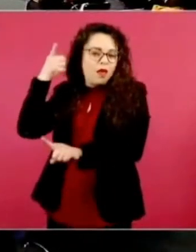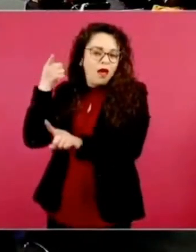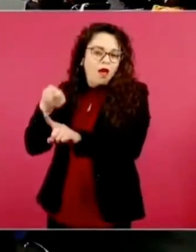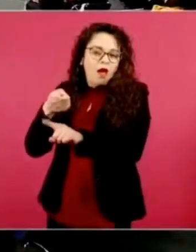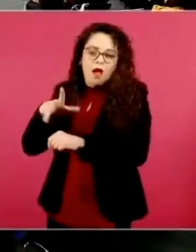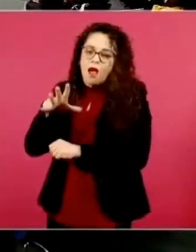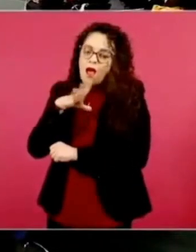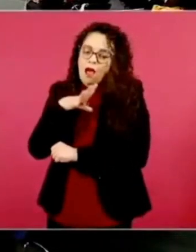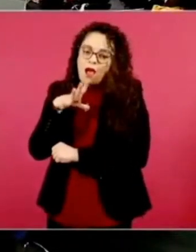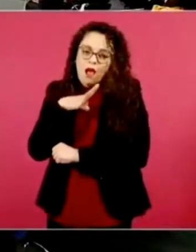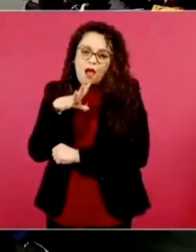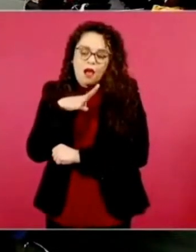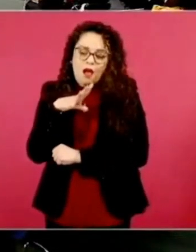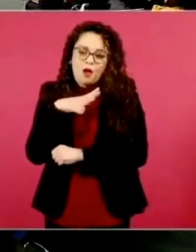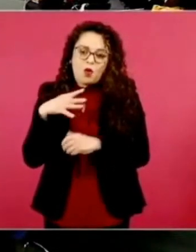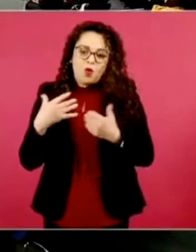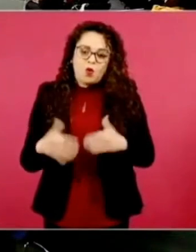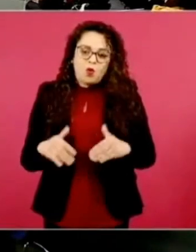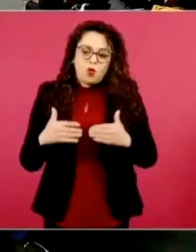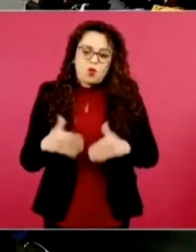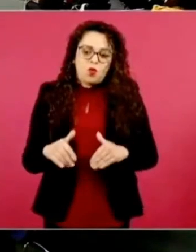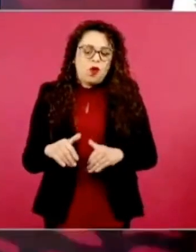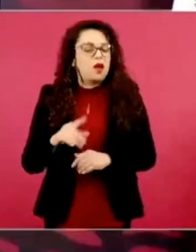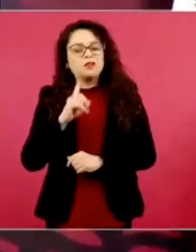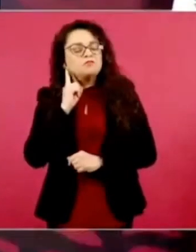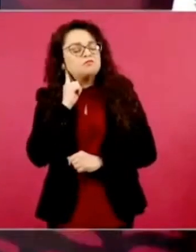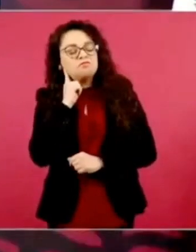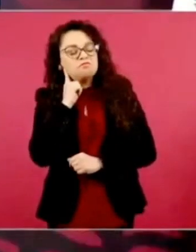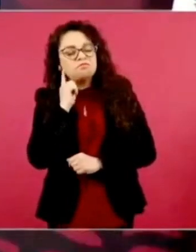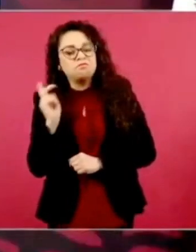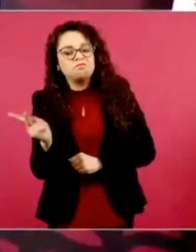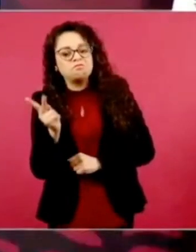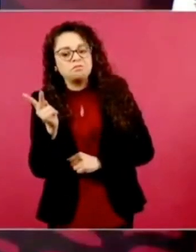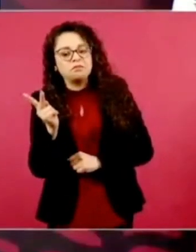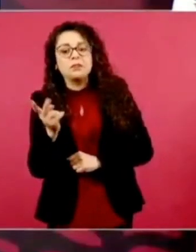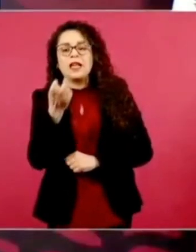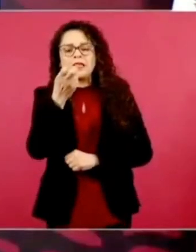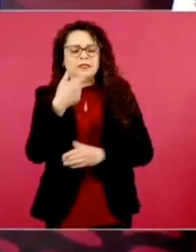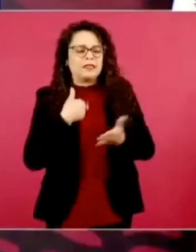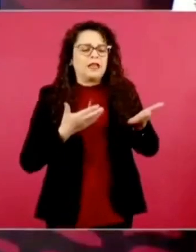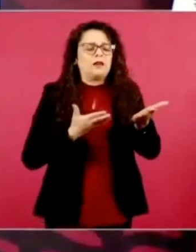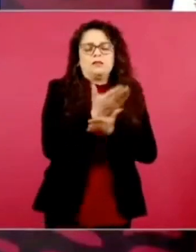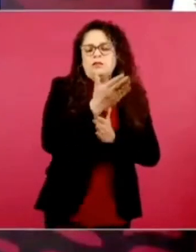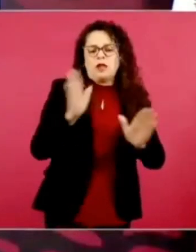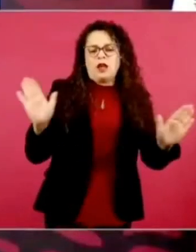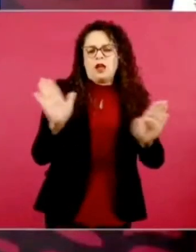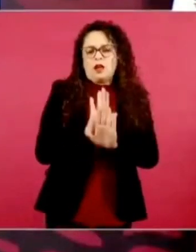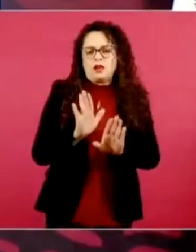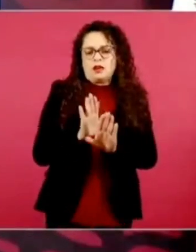sur, ¿no? No quiero meterme en eso, sencillamente hay vida comunitaria.